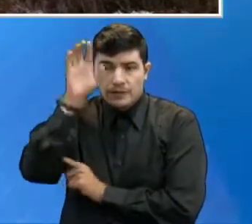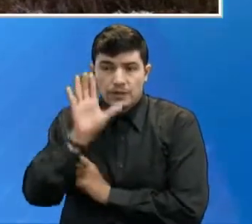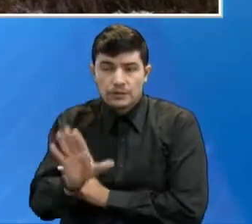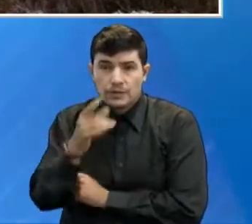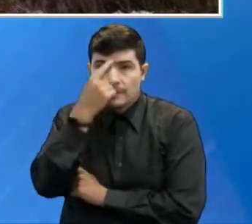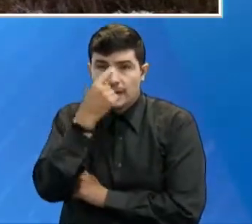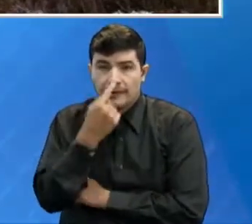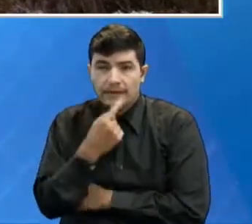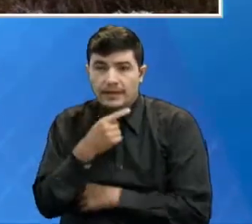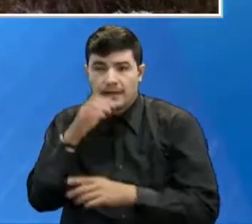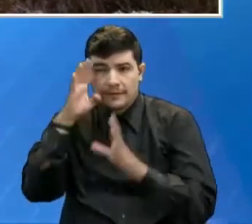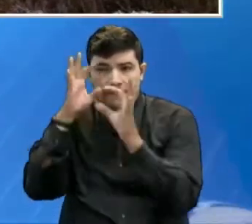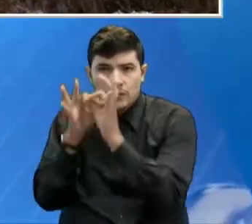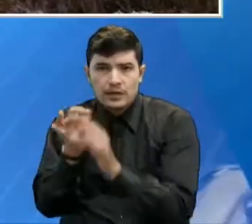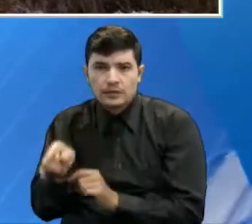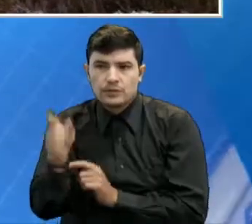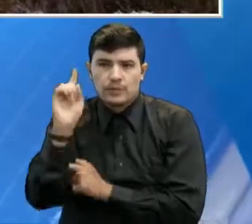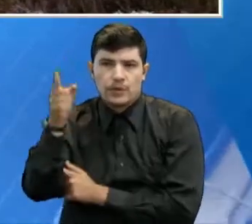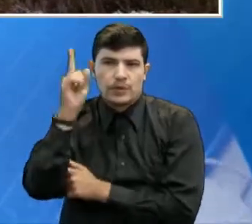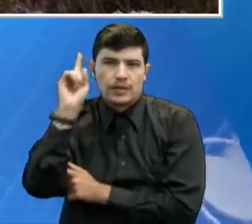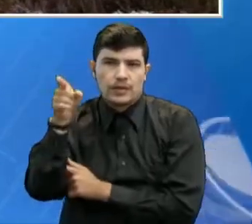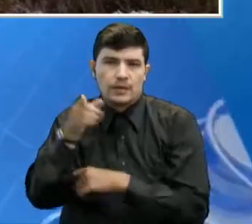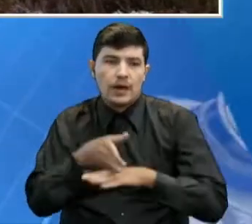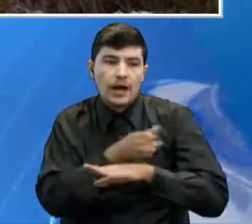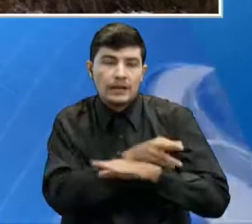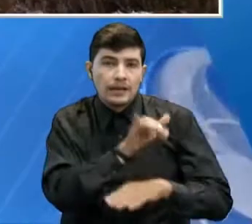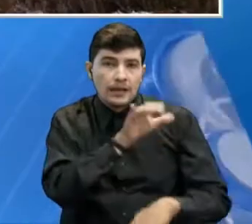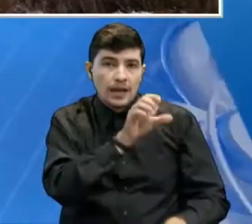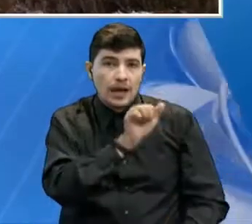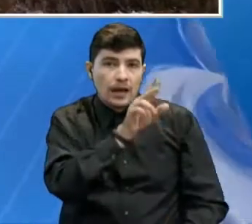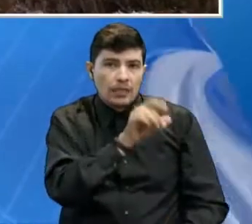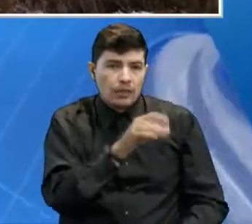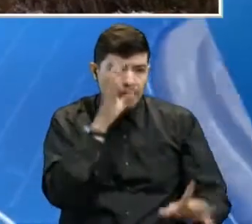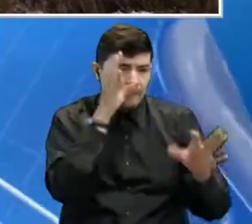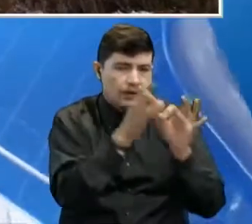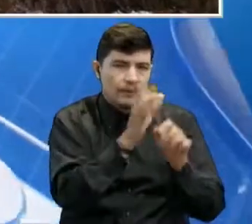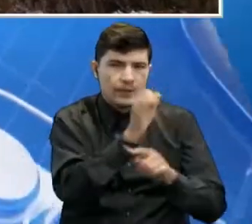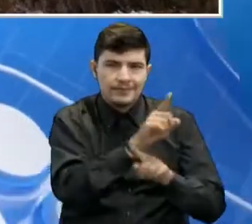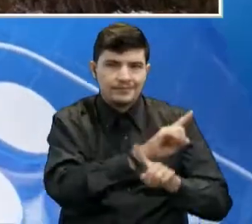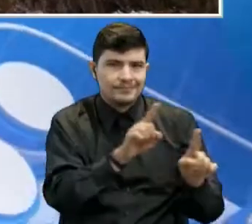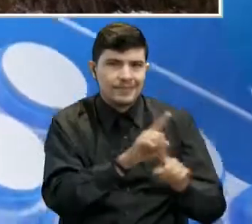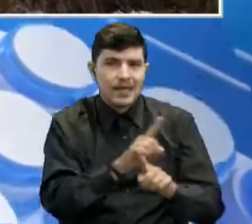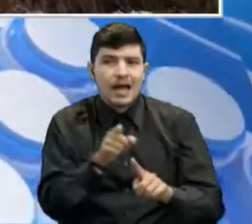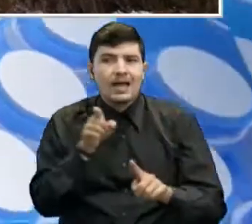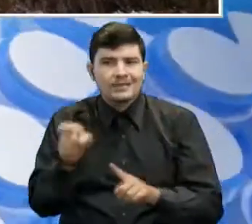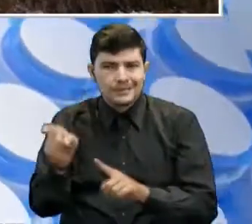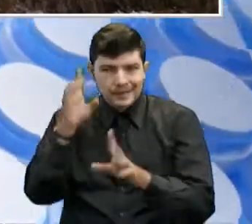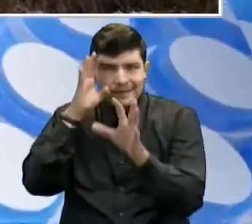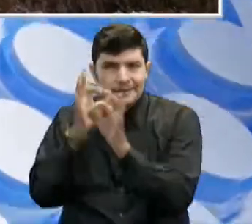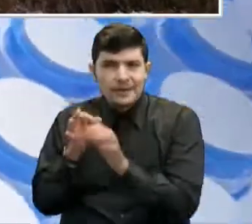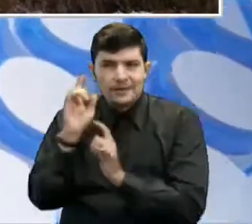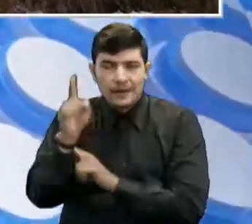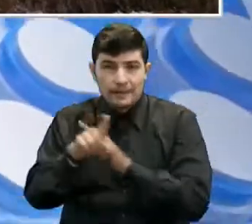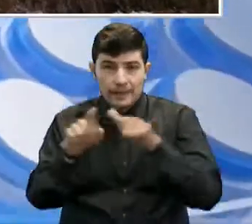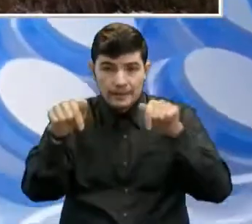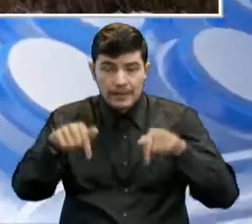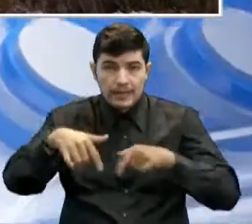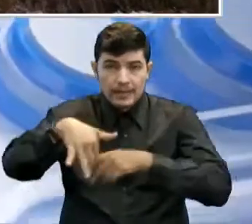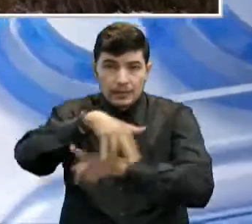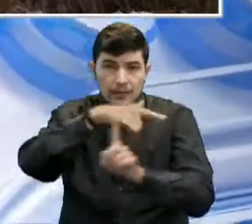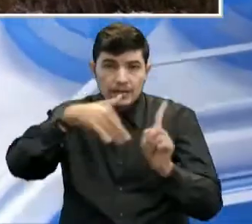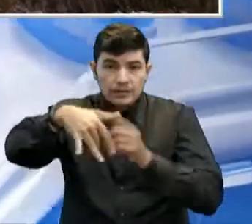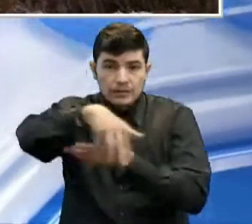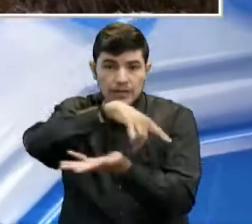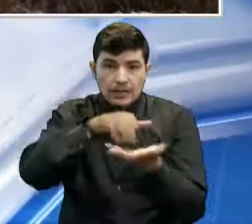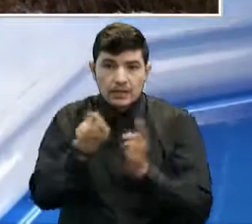más político que su predecesor, Ricardo Lozano Picón. En lo que respecta a nuestro departamento de Santander, el